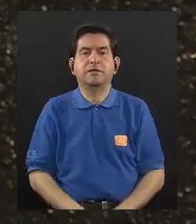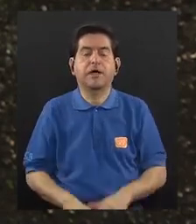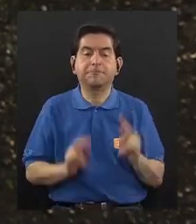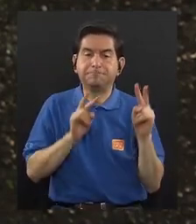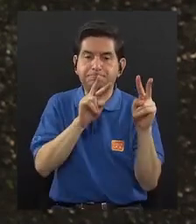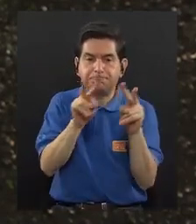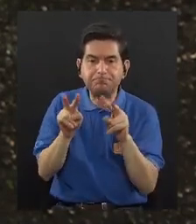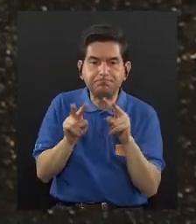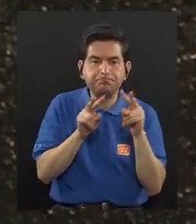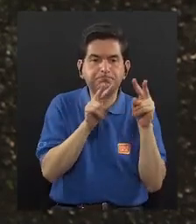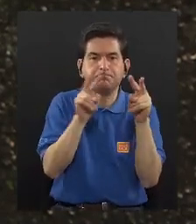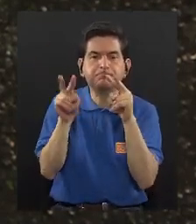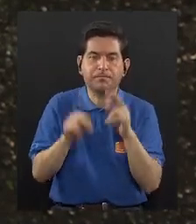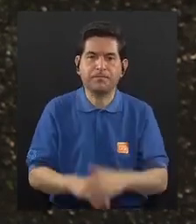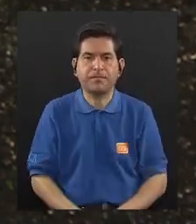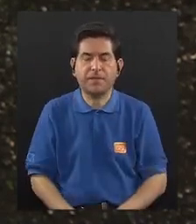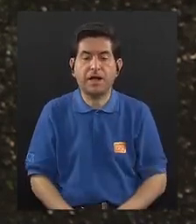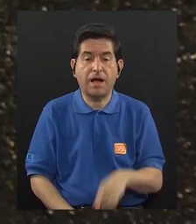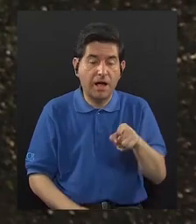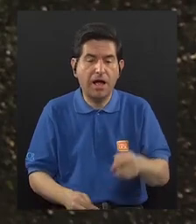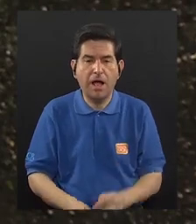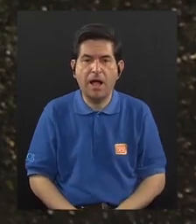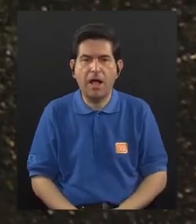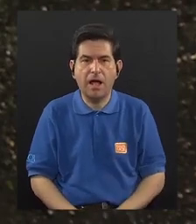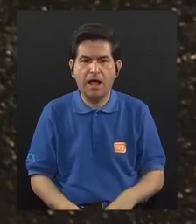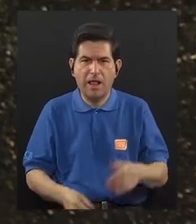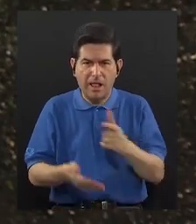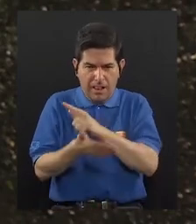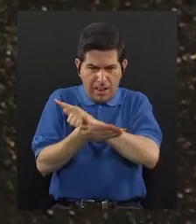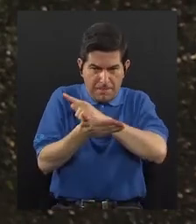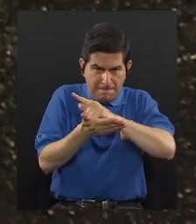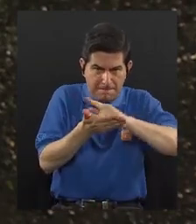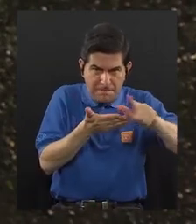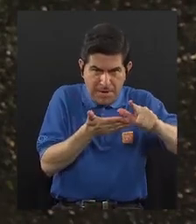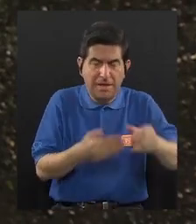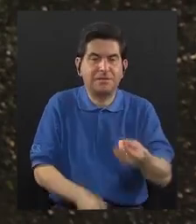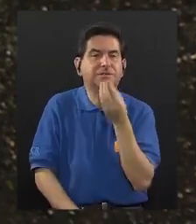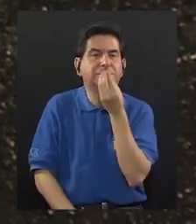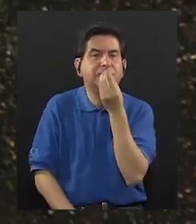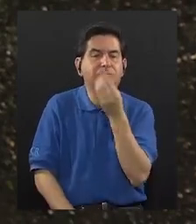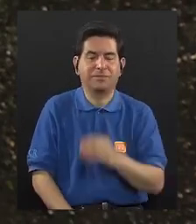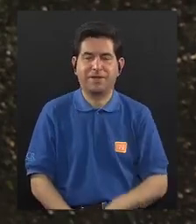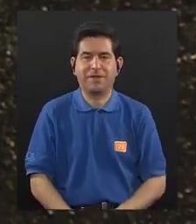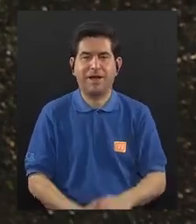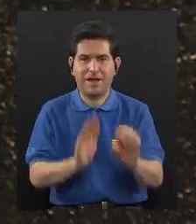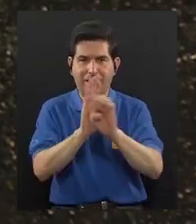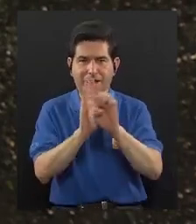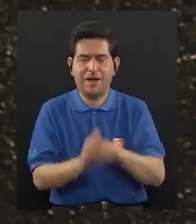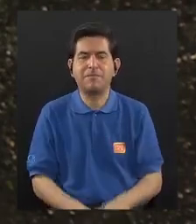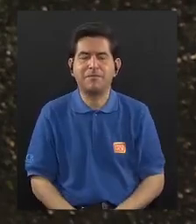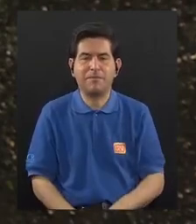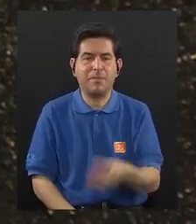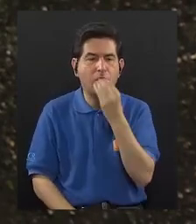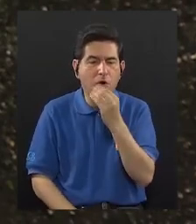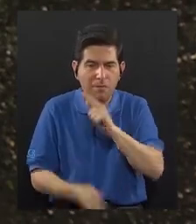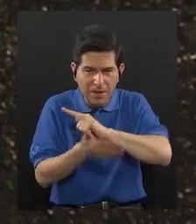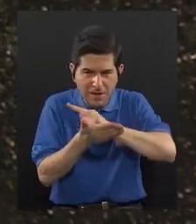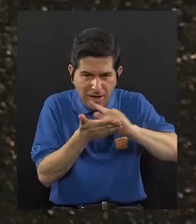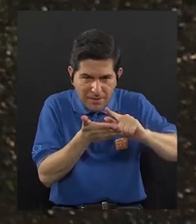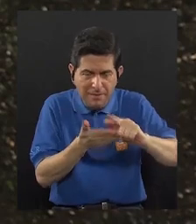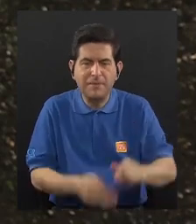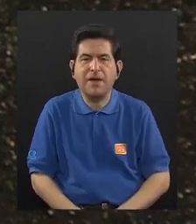pues vigilar sanidad o el aspecto sanitario de las comidas por ejemplo lavar los alimentos